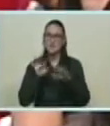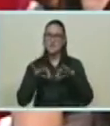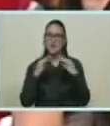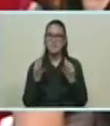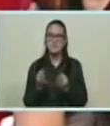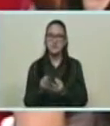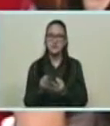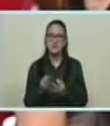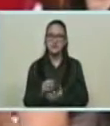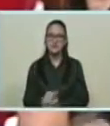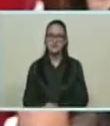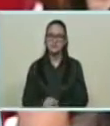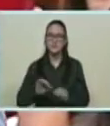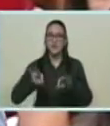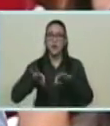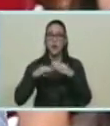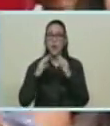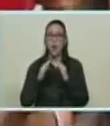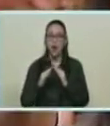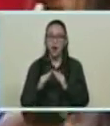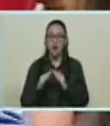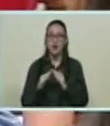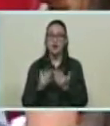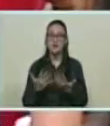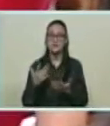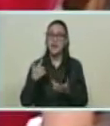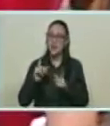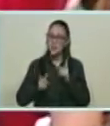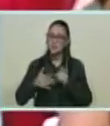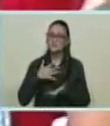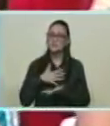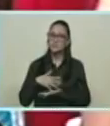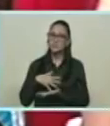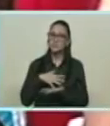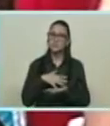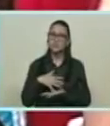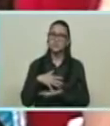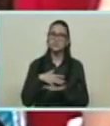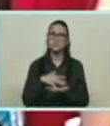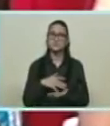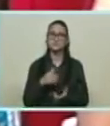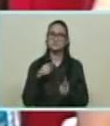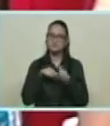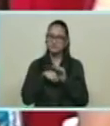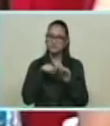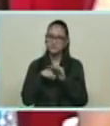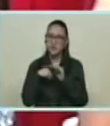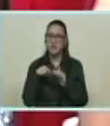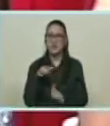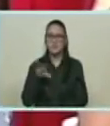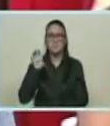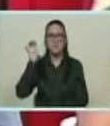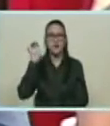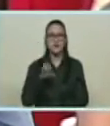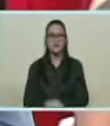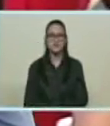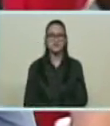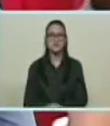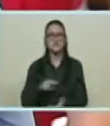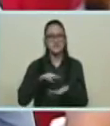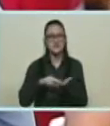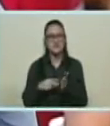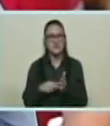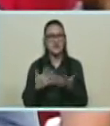a nuestros hogares con vulnerabilidad, pero también a la generalidad de los hogares de nuestro país. Y eso nos permite